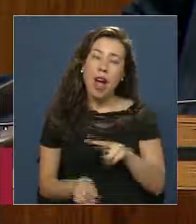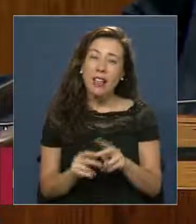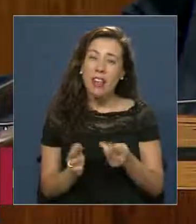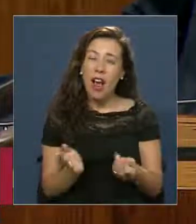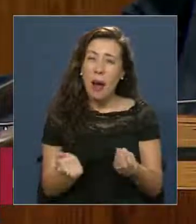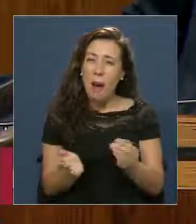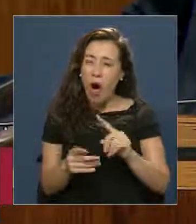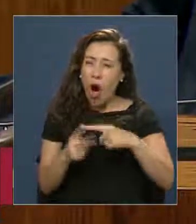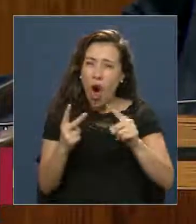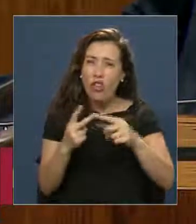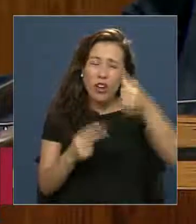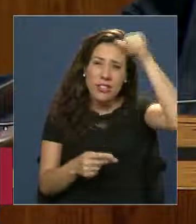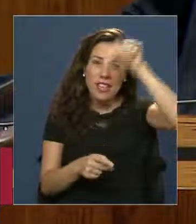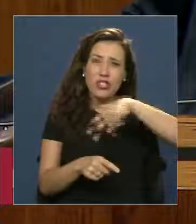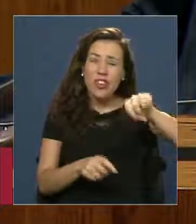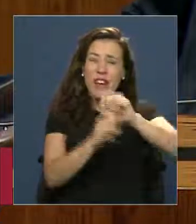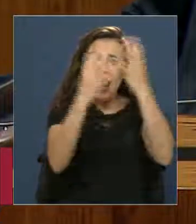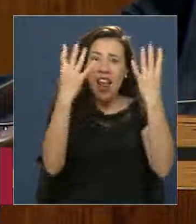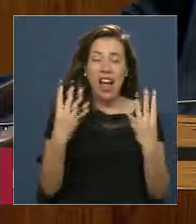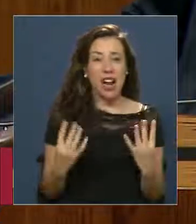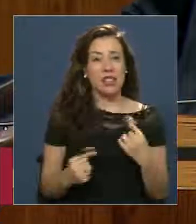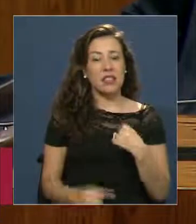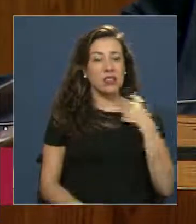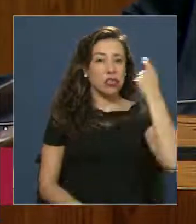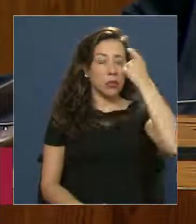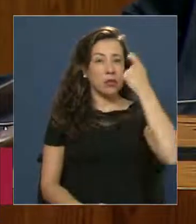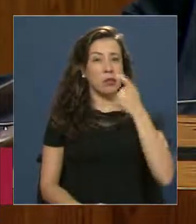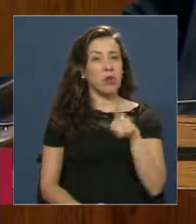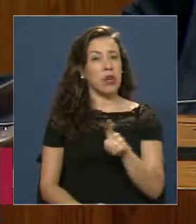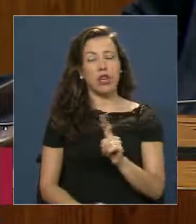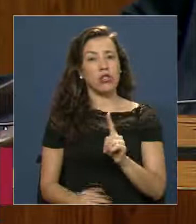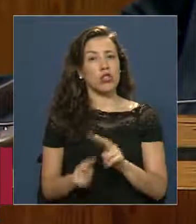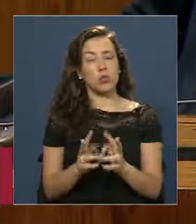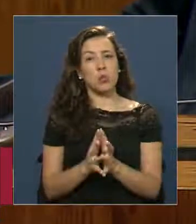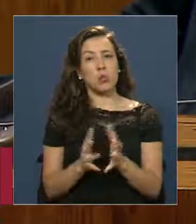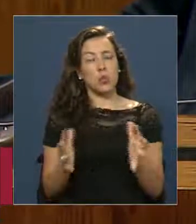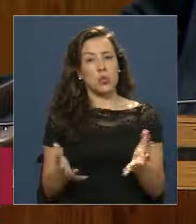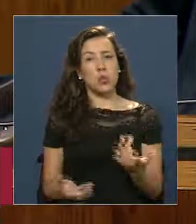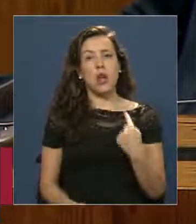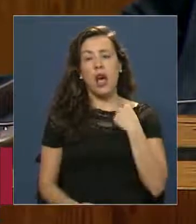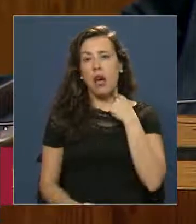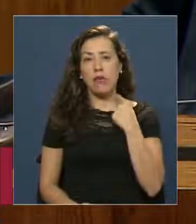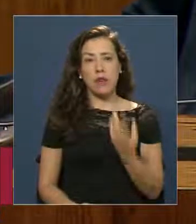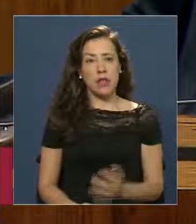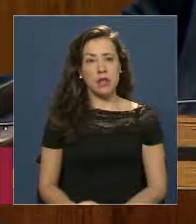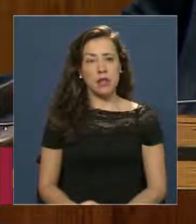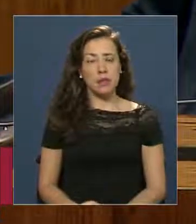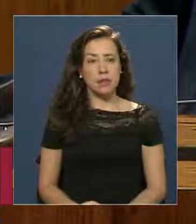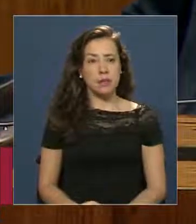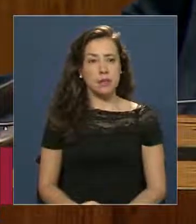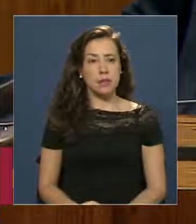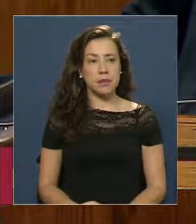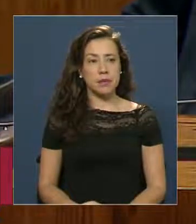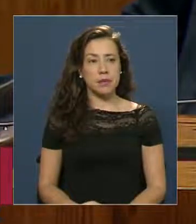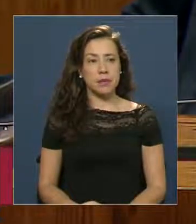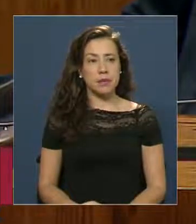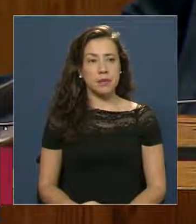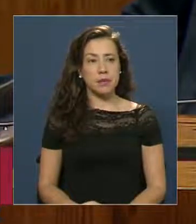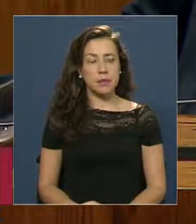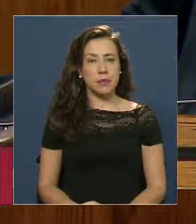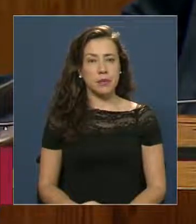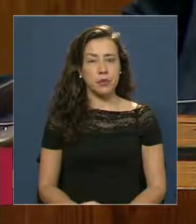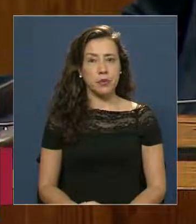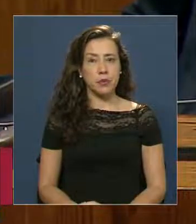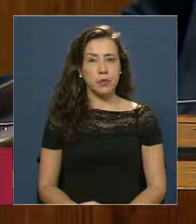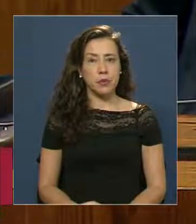pena privativa de libertad, como es la cárcel, nos parece que damos un paso adelante que apunta en la dirección equivocada. Por estas